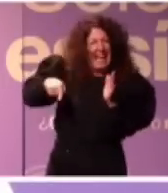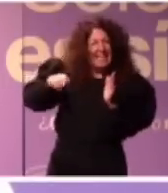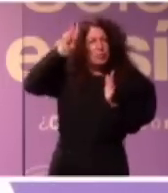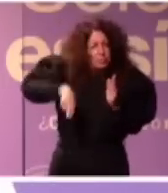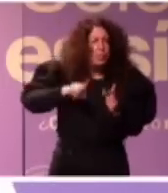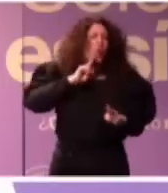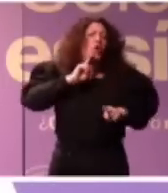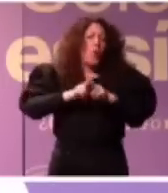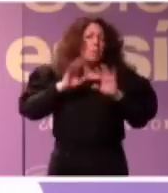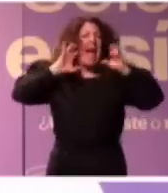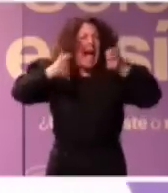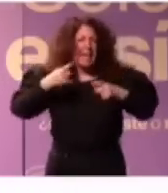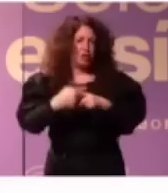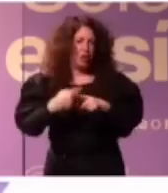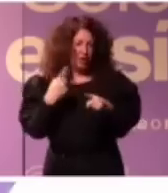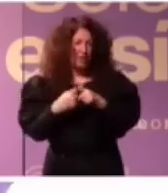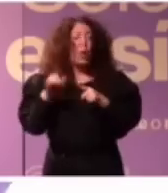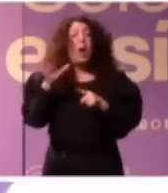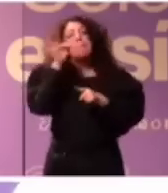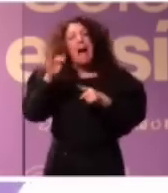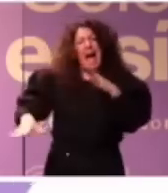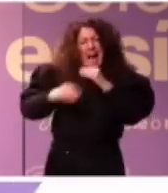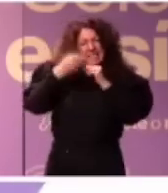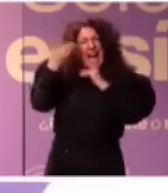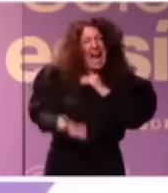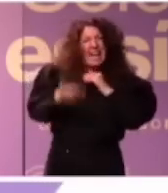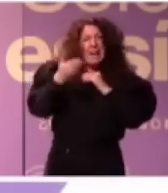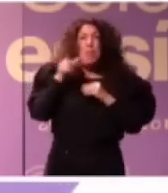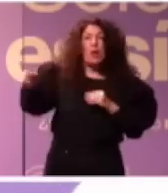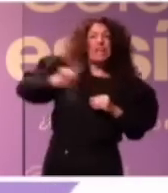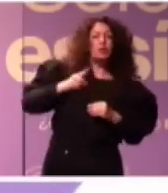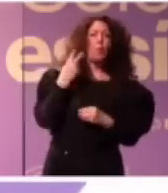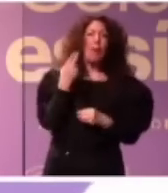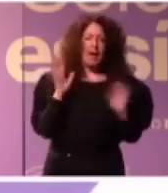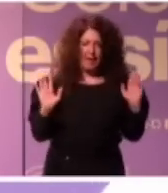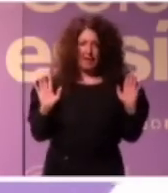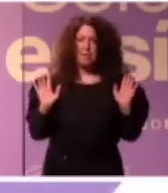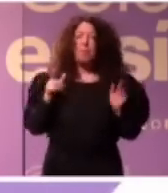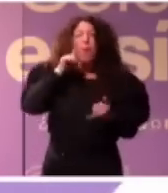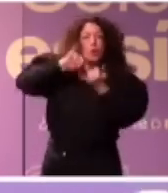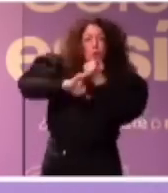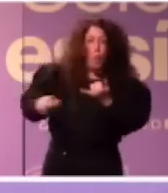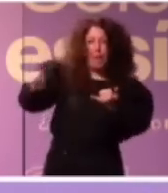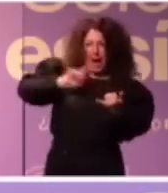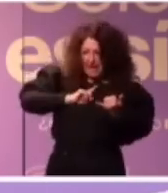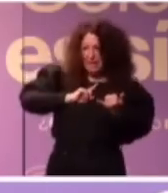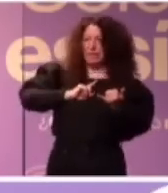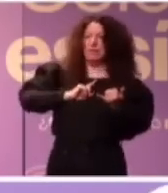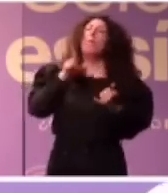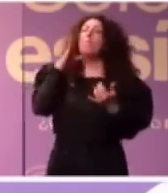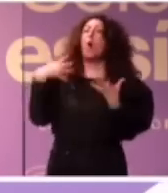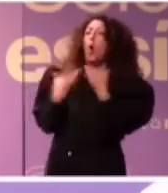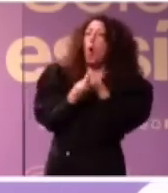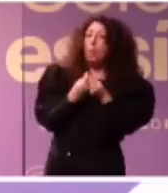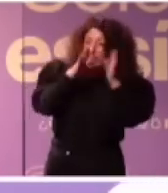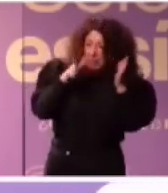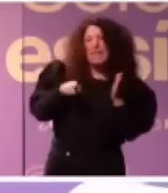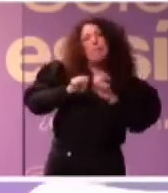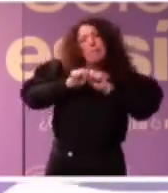agresión sexual, sino que hay un agravante por ser tu pareja, por ser tu marido, por convivir contigo.